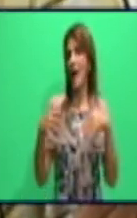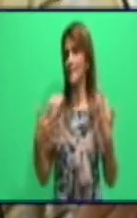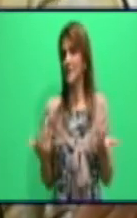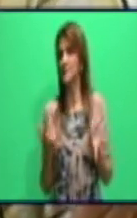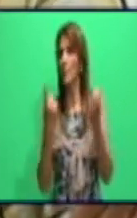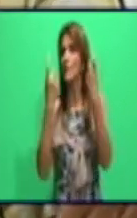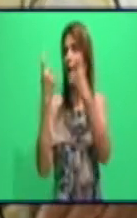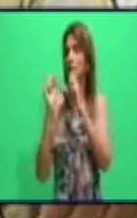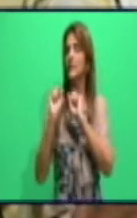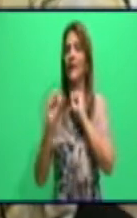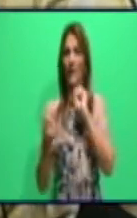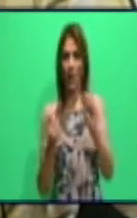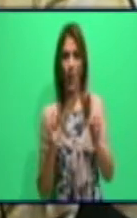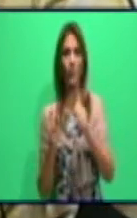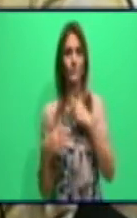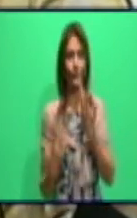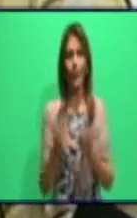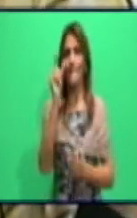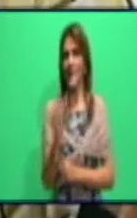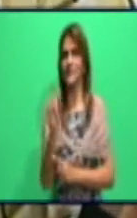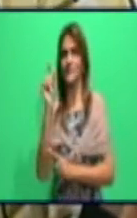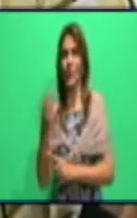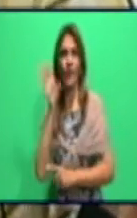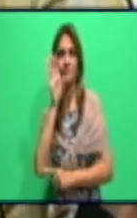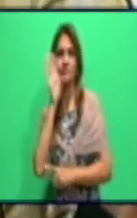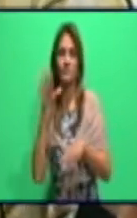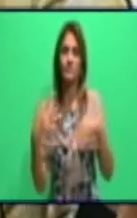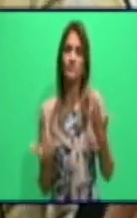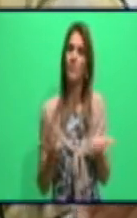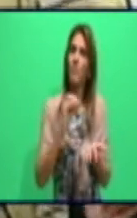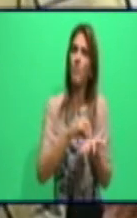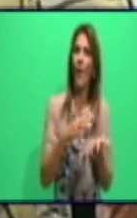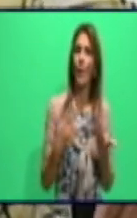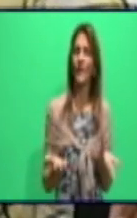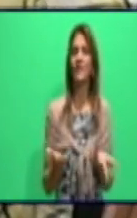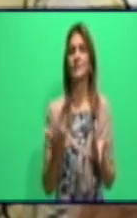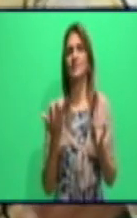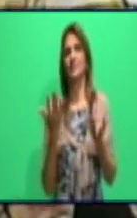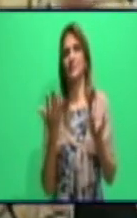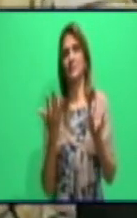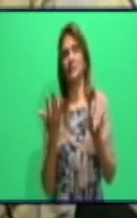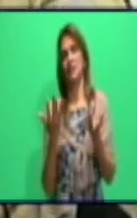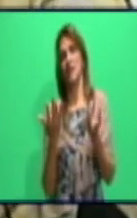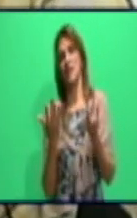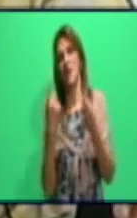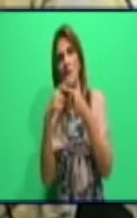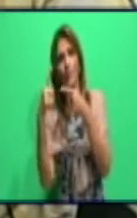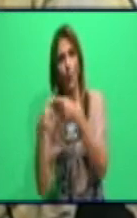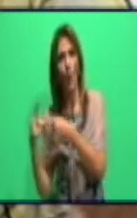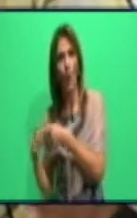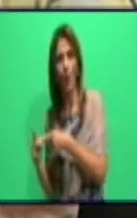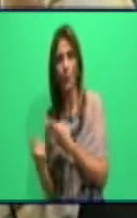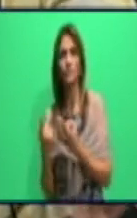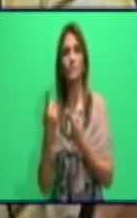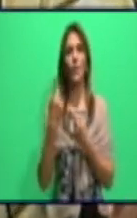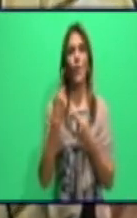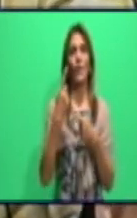control e individuos inescrupulosos ponen en riesgo el producto que además con mucho esfuerzo el país está